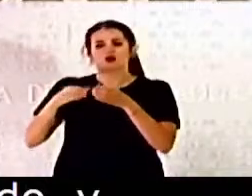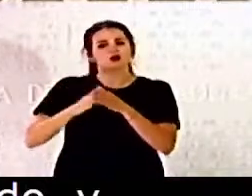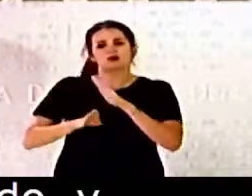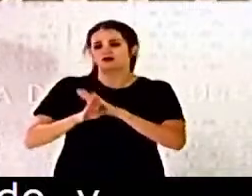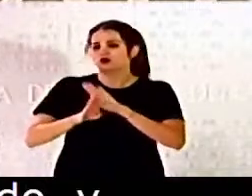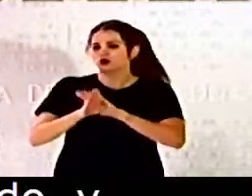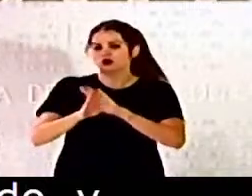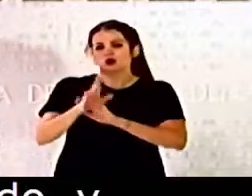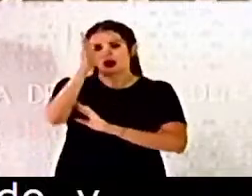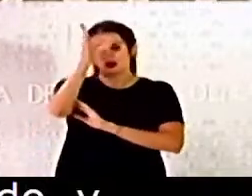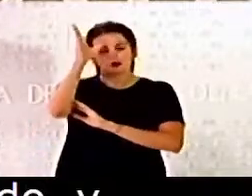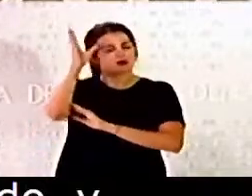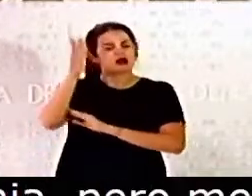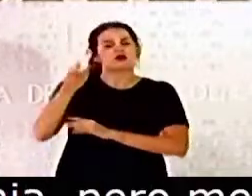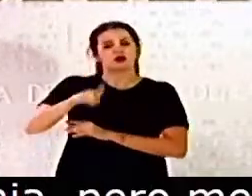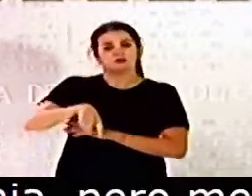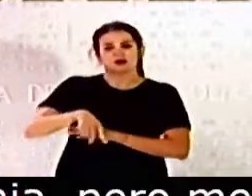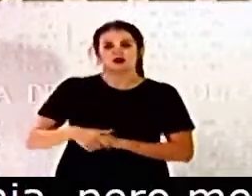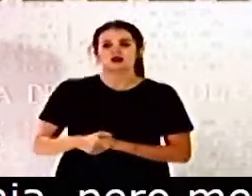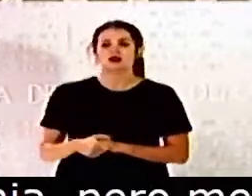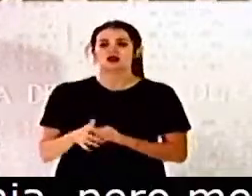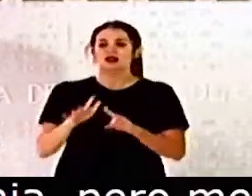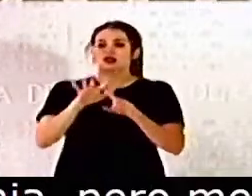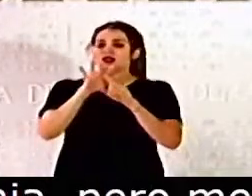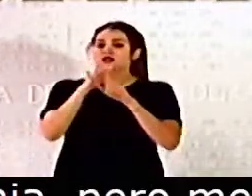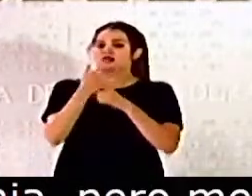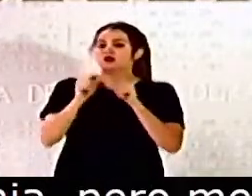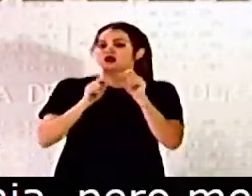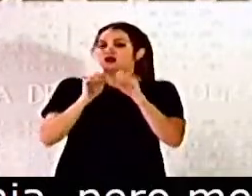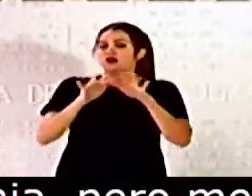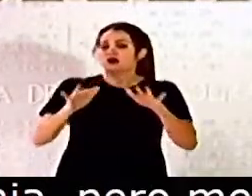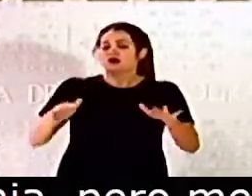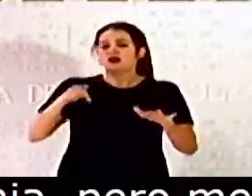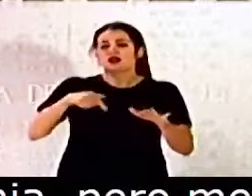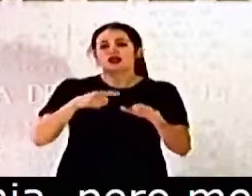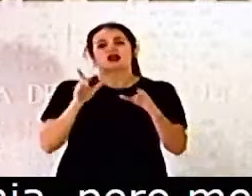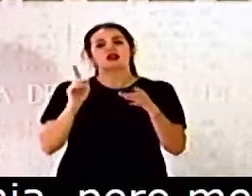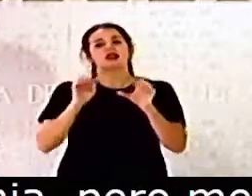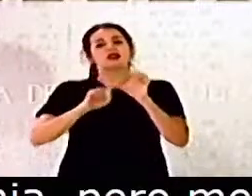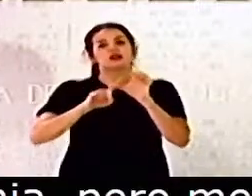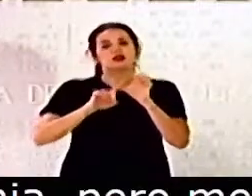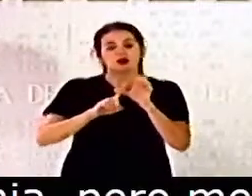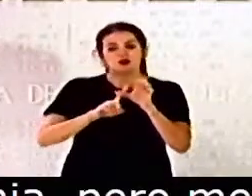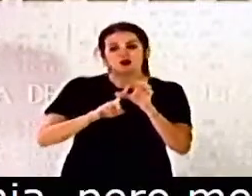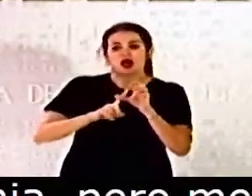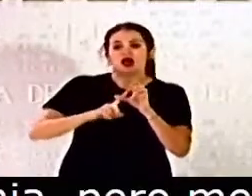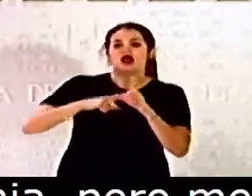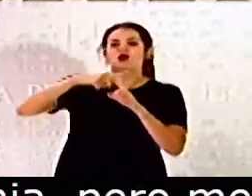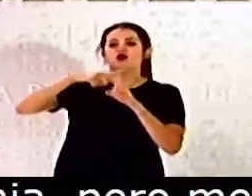en verano. Situación epidemiológica de la comunidad autónoma es de un nivel de alerta 2.